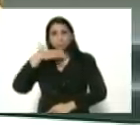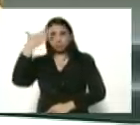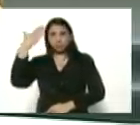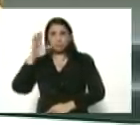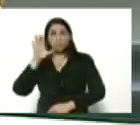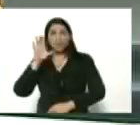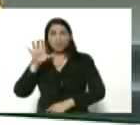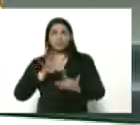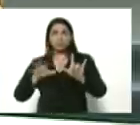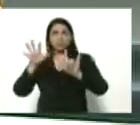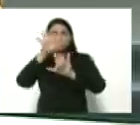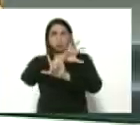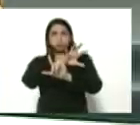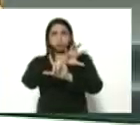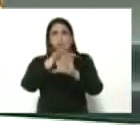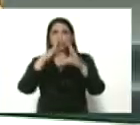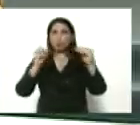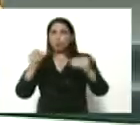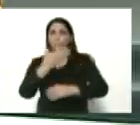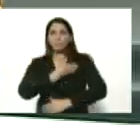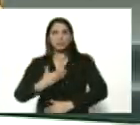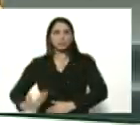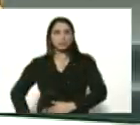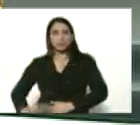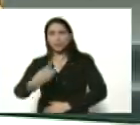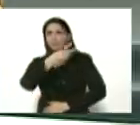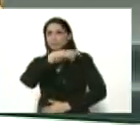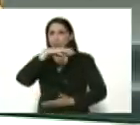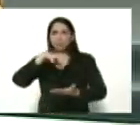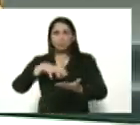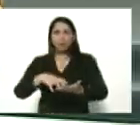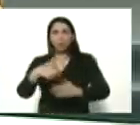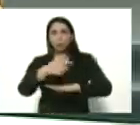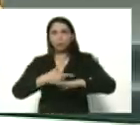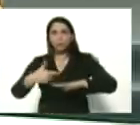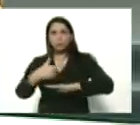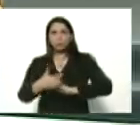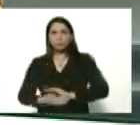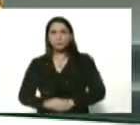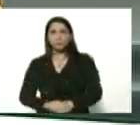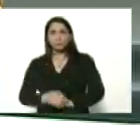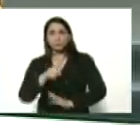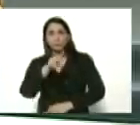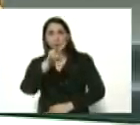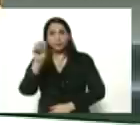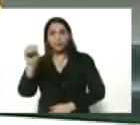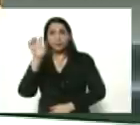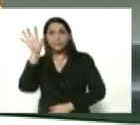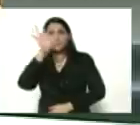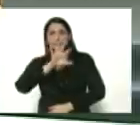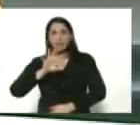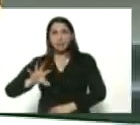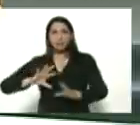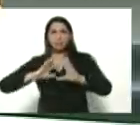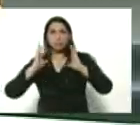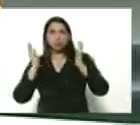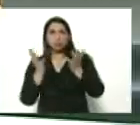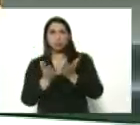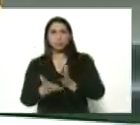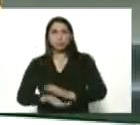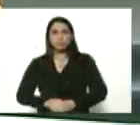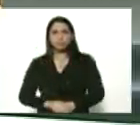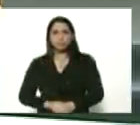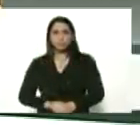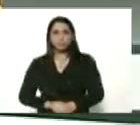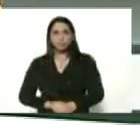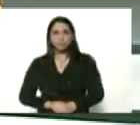No Alineados, y a todos los presidentes, presidentas, jefes de Estado y de gobierno de 120 países del mundo,